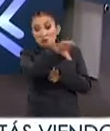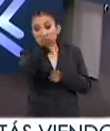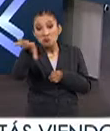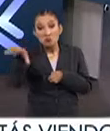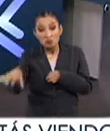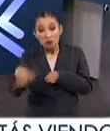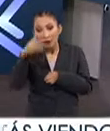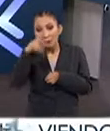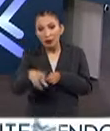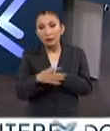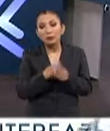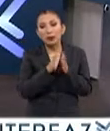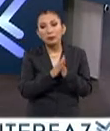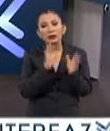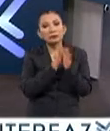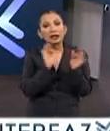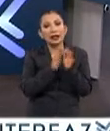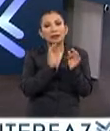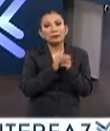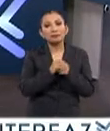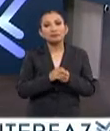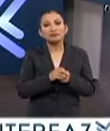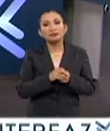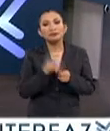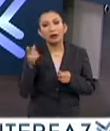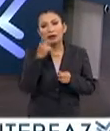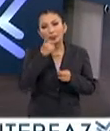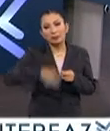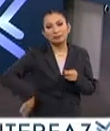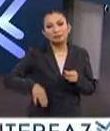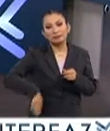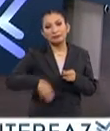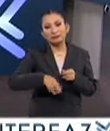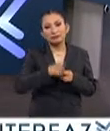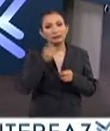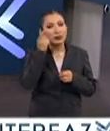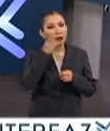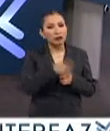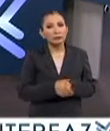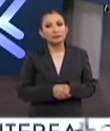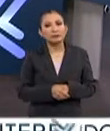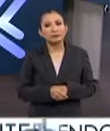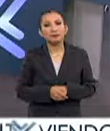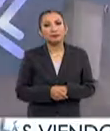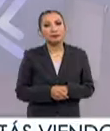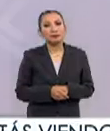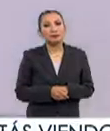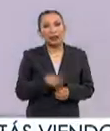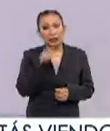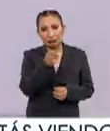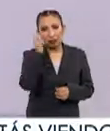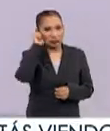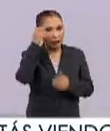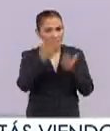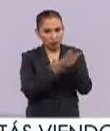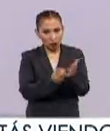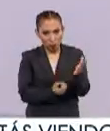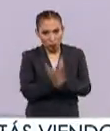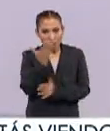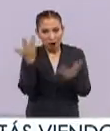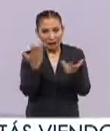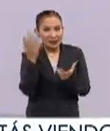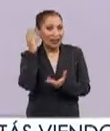nuestra tradición mexicana. Por favor, platícanos lo que comentó el director general. Sí, en estos servicios nuevos que